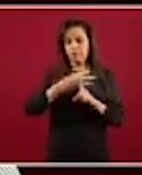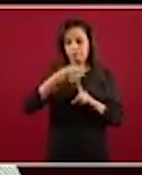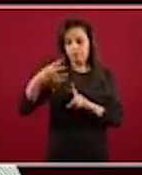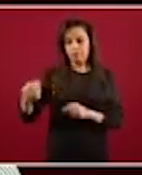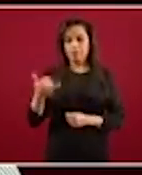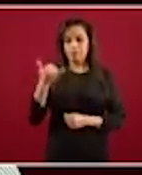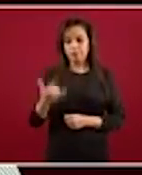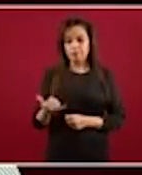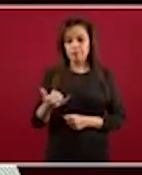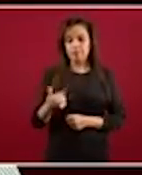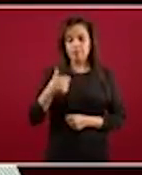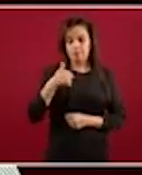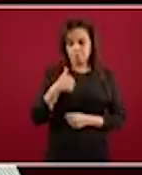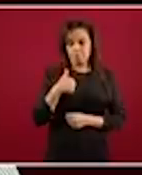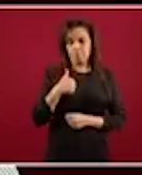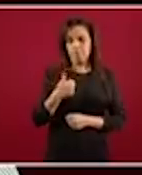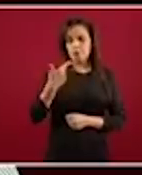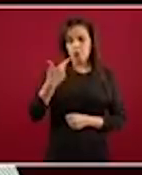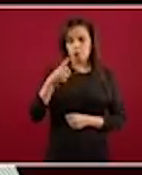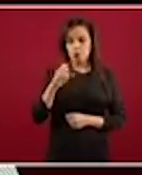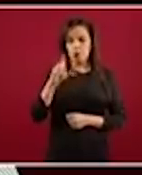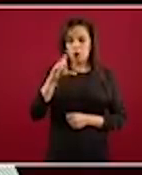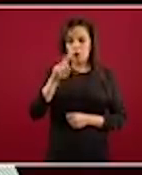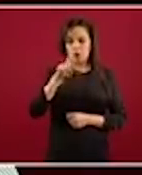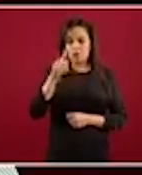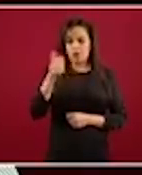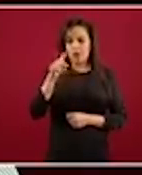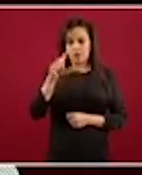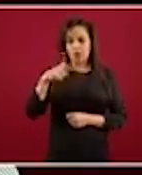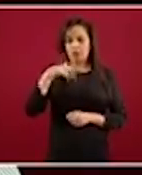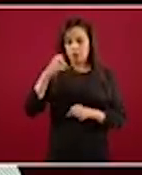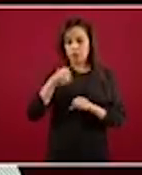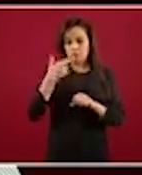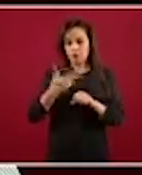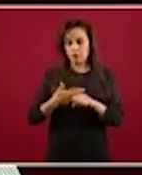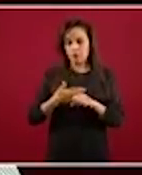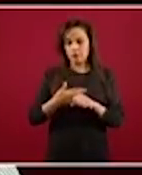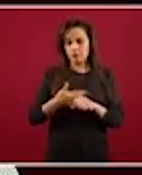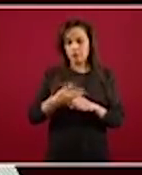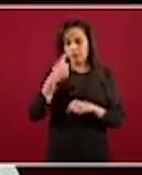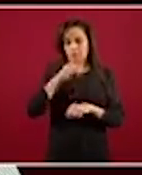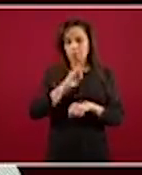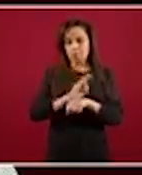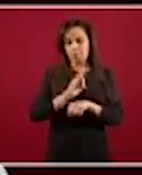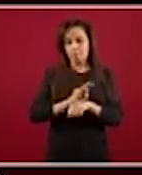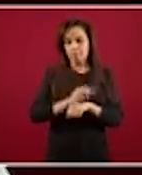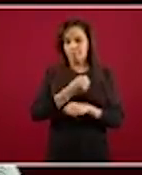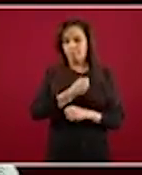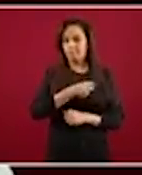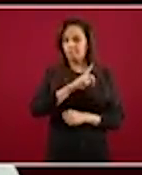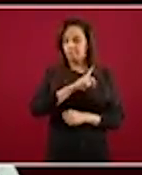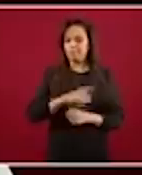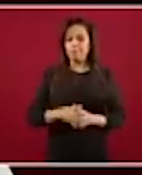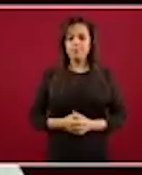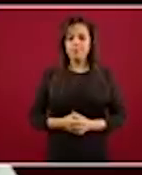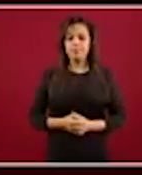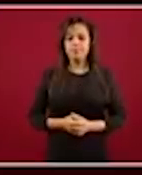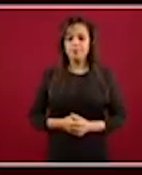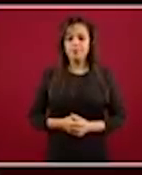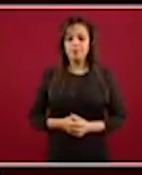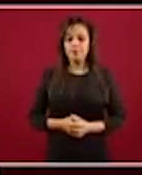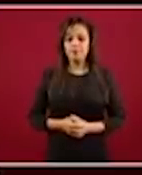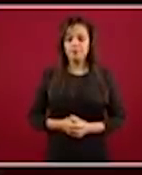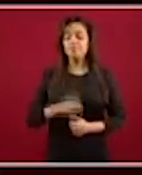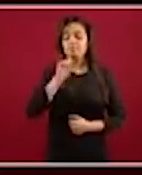un servidor, Hugo López-Gatell Ramírez, subsecretario de Prevención y Promoción de la Salud. Asimismo, quisimos que